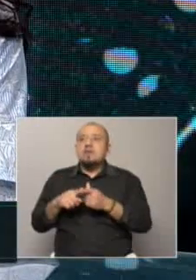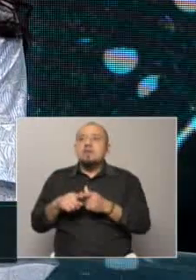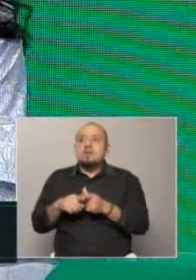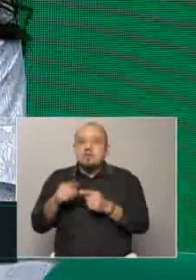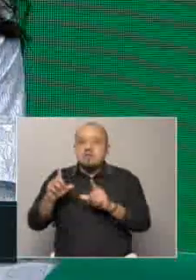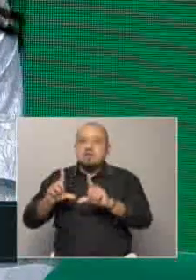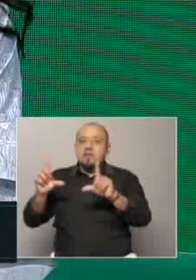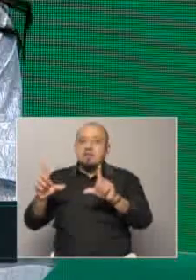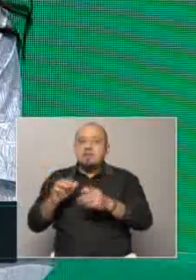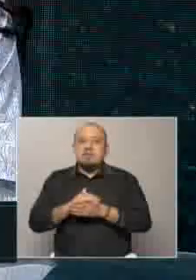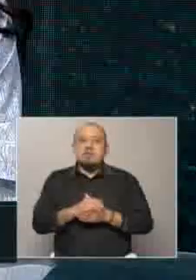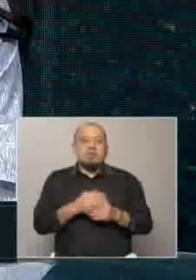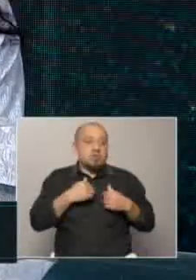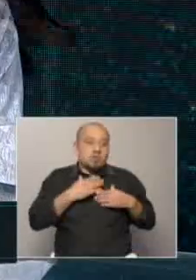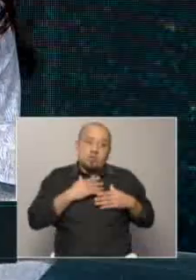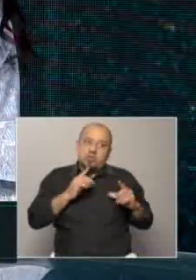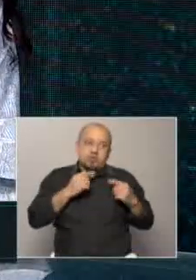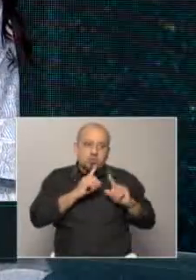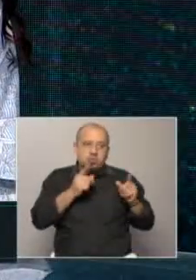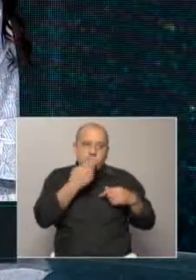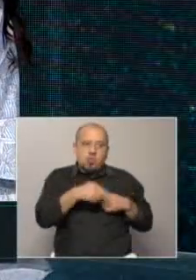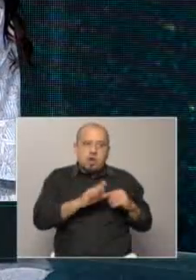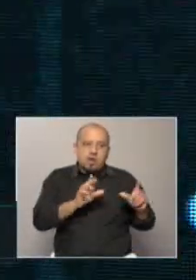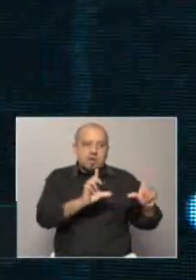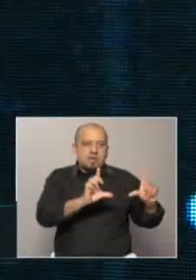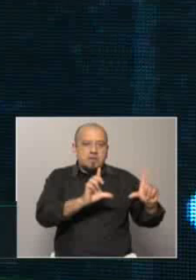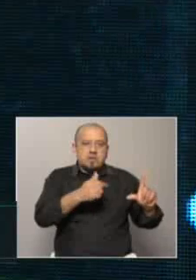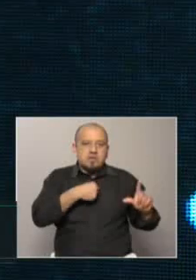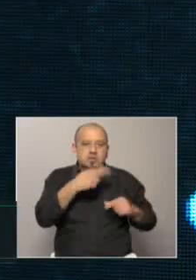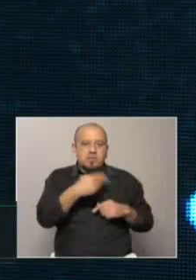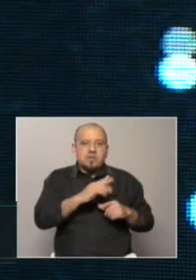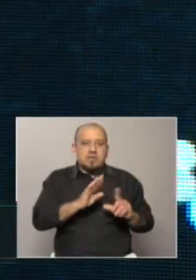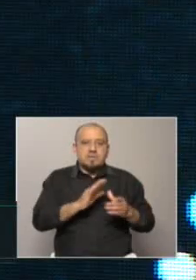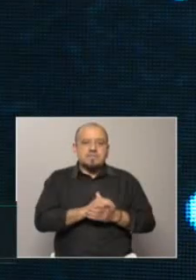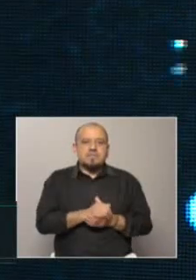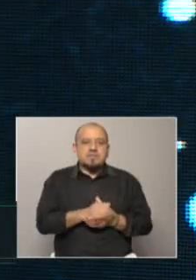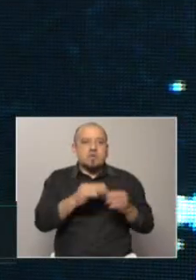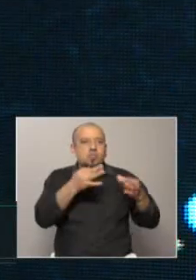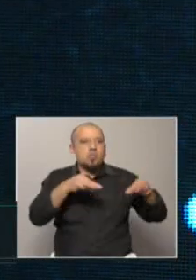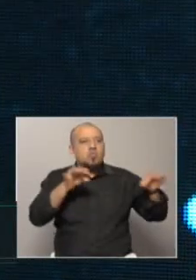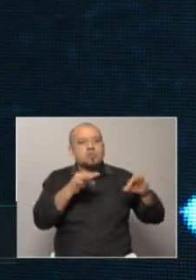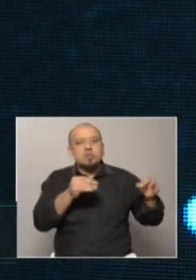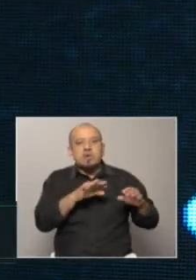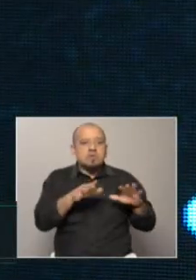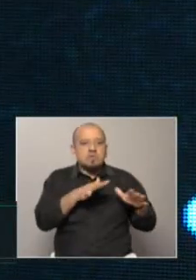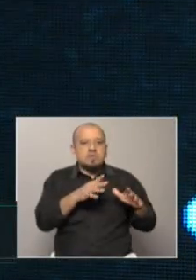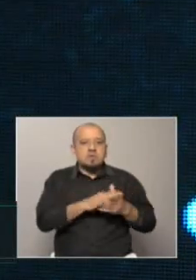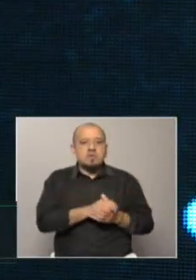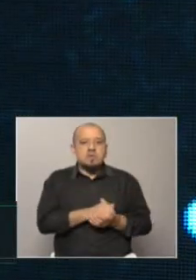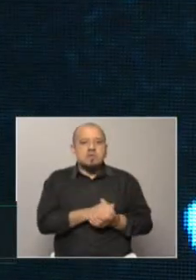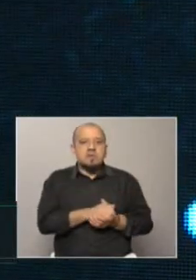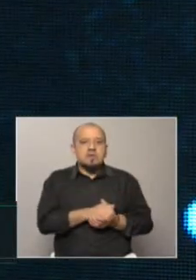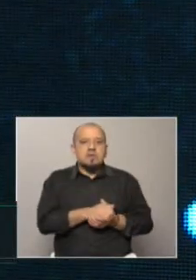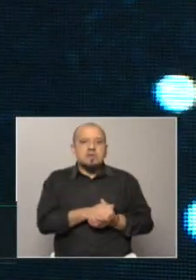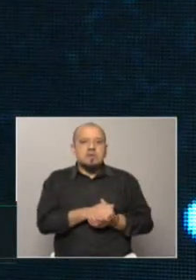tele abierta. No, por suerte no, en esas condiciones así de televisión en vivo, no. Para, ¿y con músicos alguna nota que era, mirá este cigarro? No, músicos.